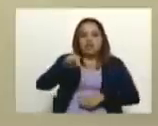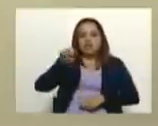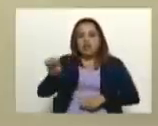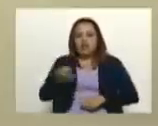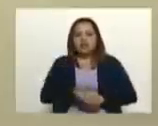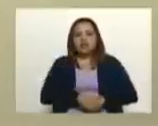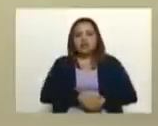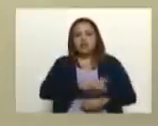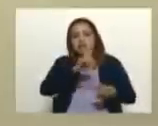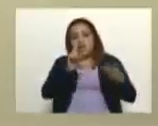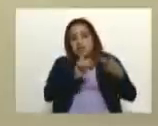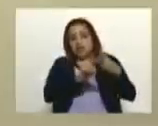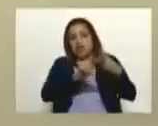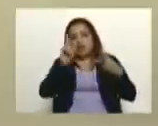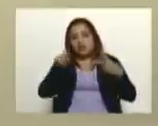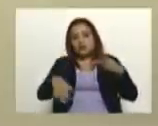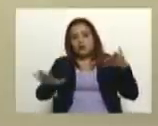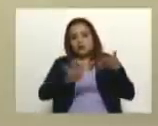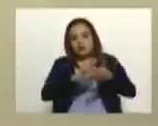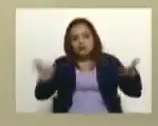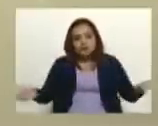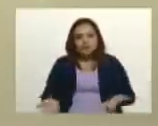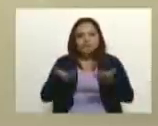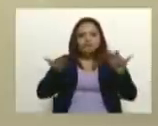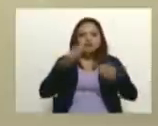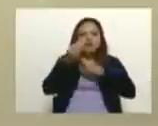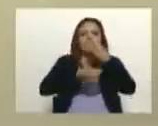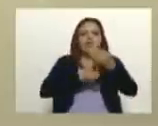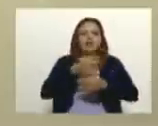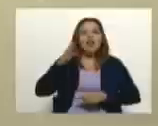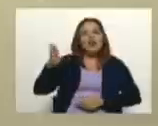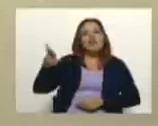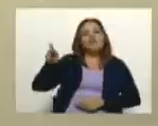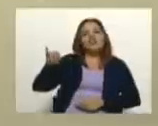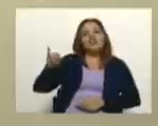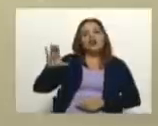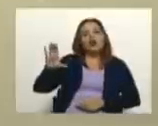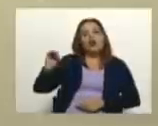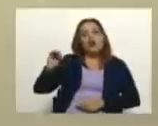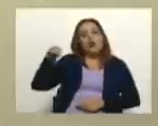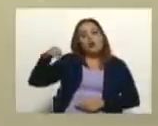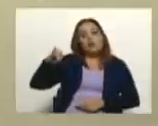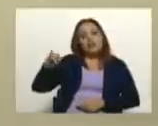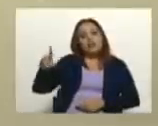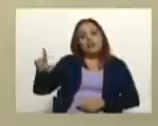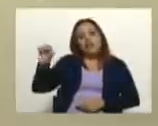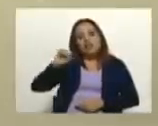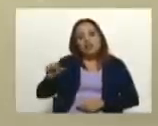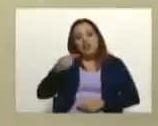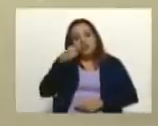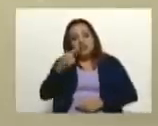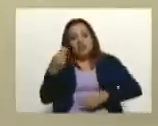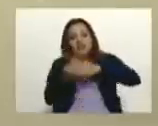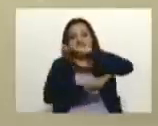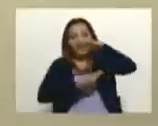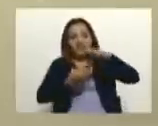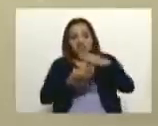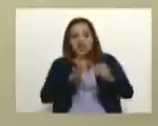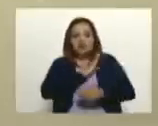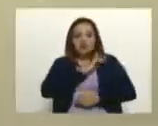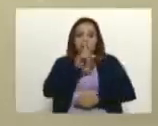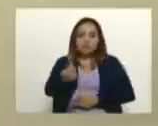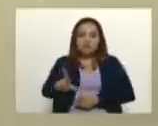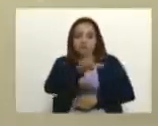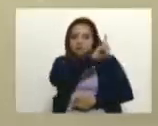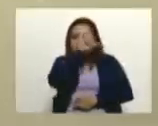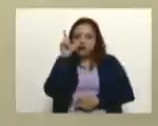con respecto al reimpulso que se dio a las bricomiles, se destacaba que las estructuras de base del partido trabajan